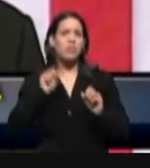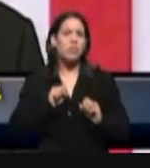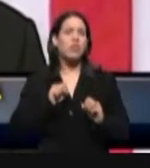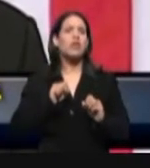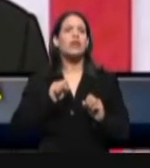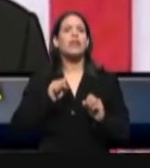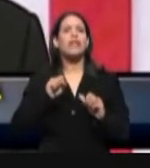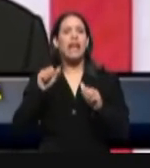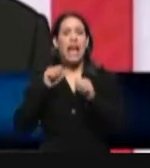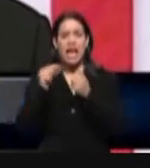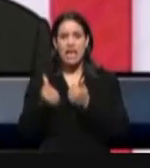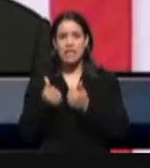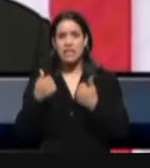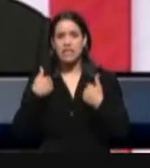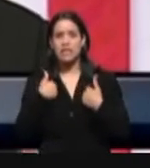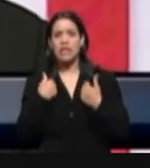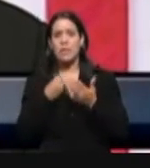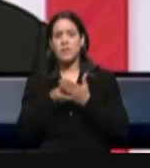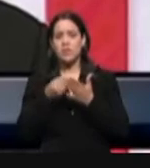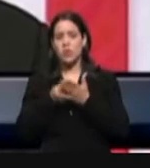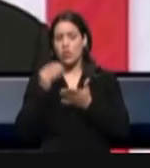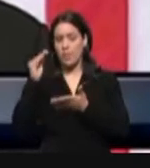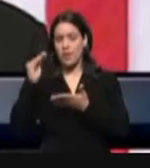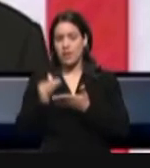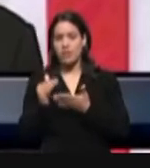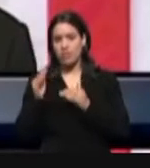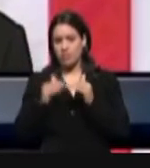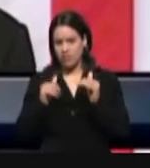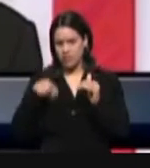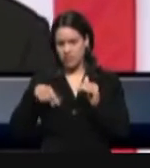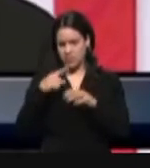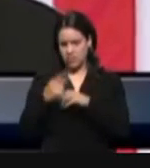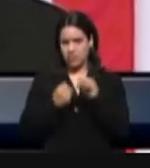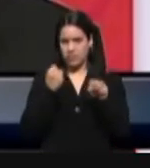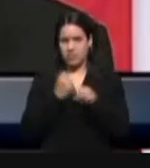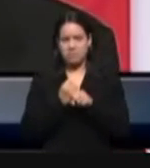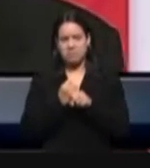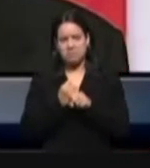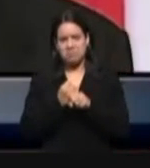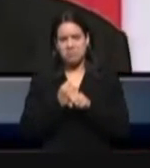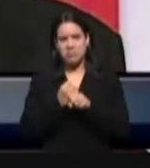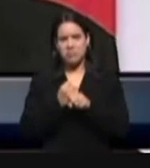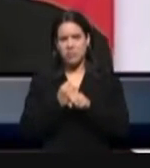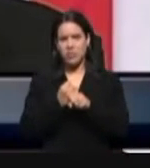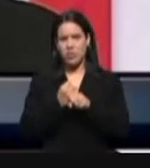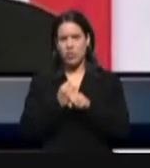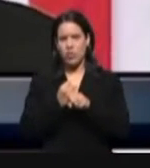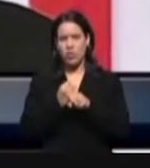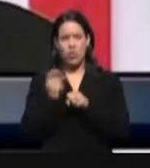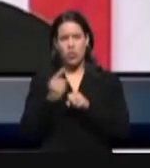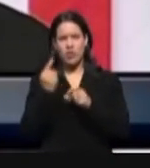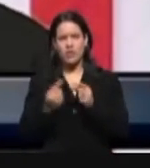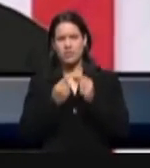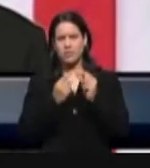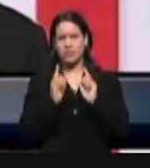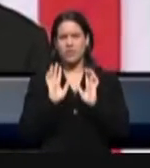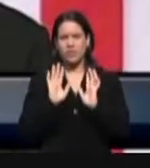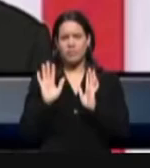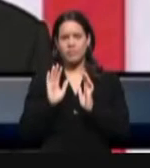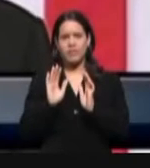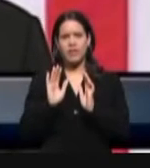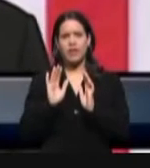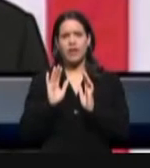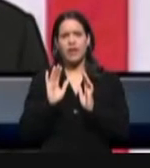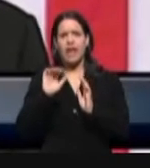fiscal próximo un presupuesto menor al de este año. Una de las excepciones es la Autoridad de Acueducto